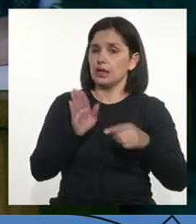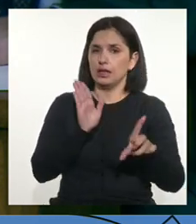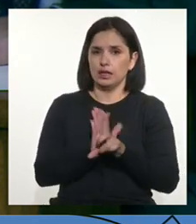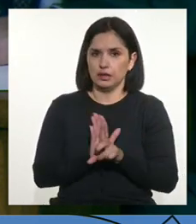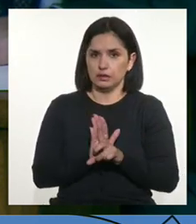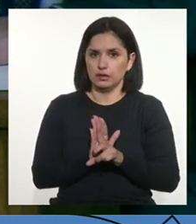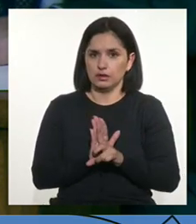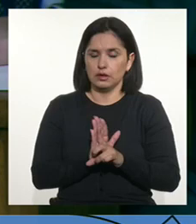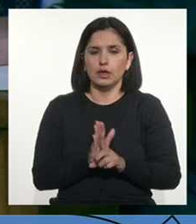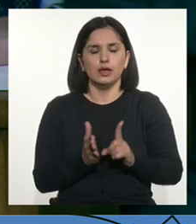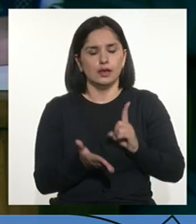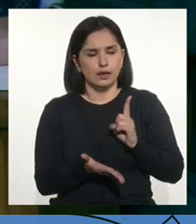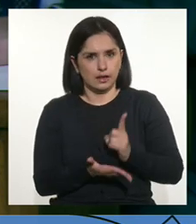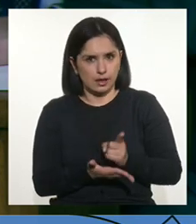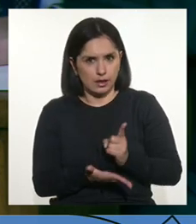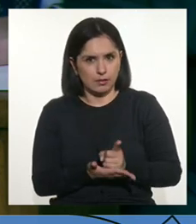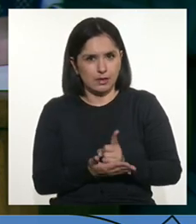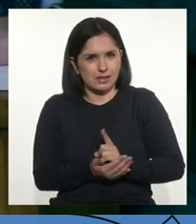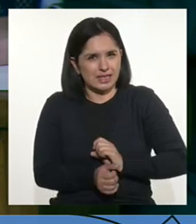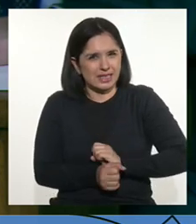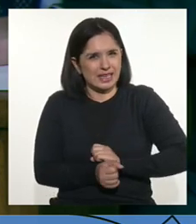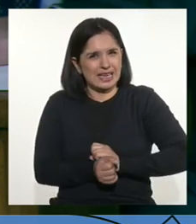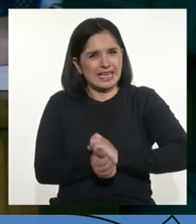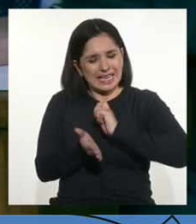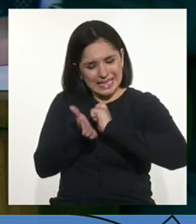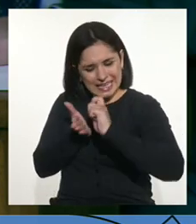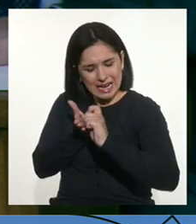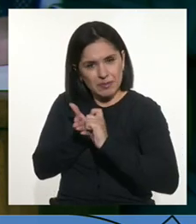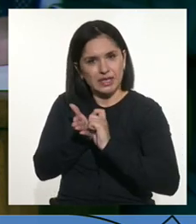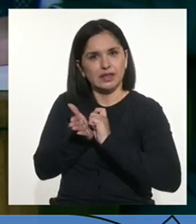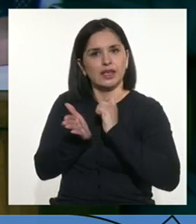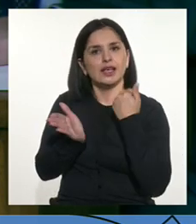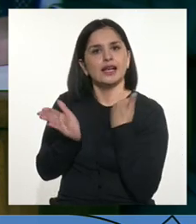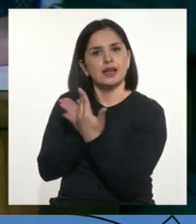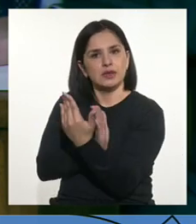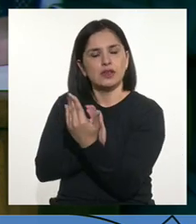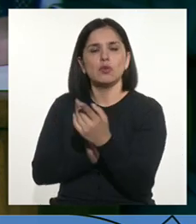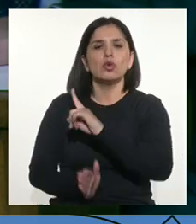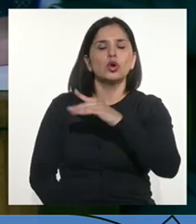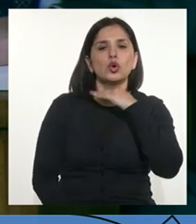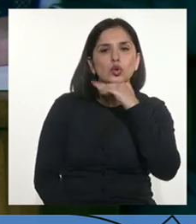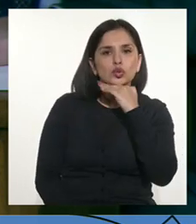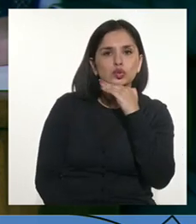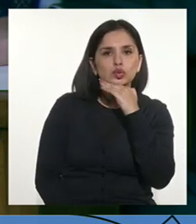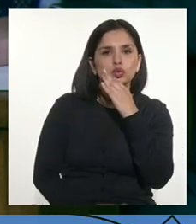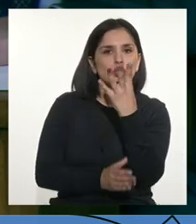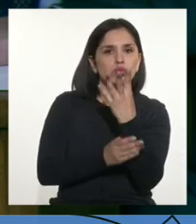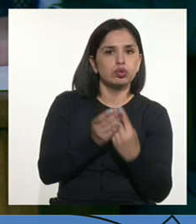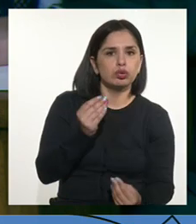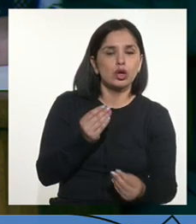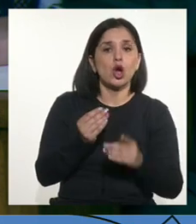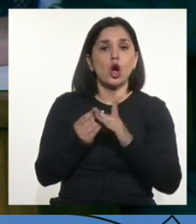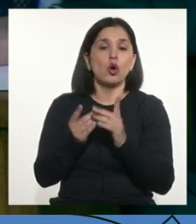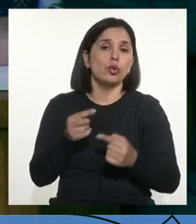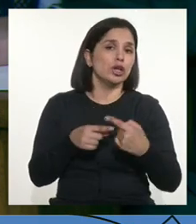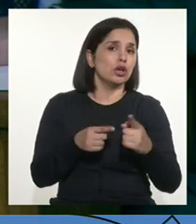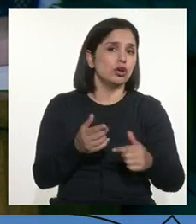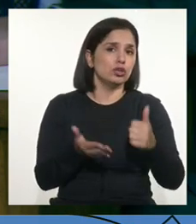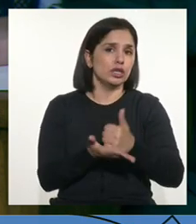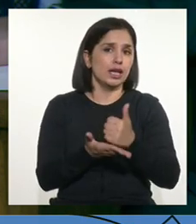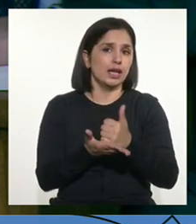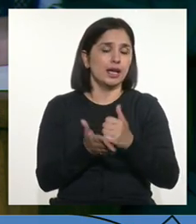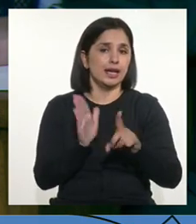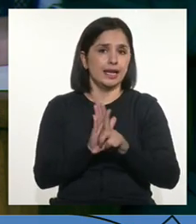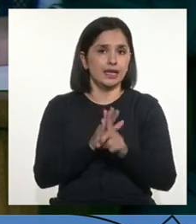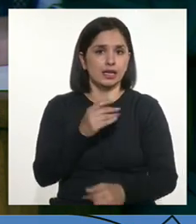que deben ser expresamente erogadas porque su uso obsolescencia o prestar tácitamente derogadas por leyes posteriores